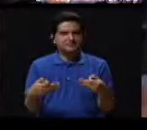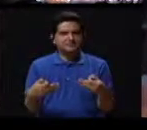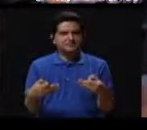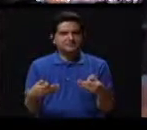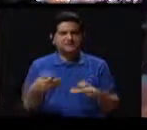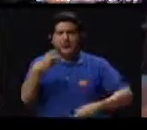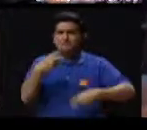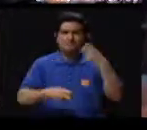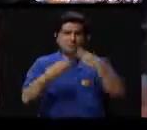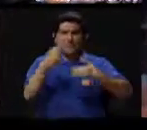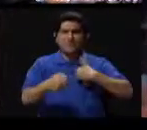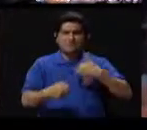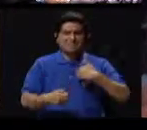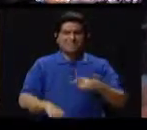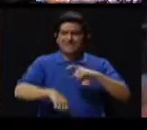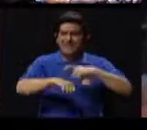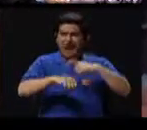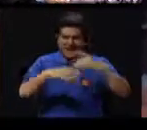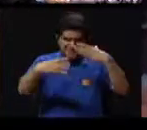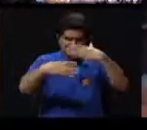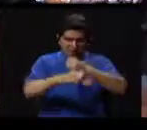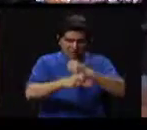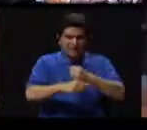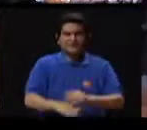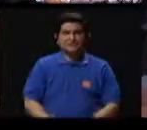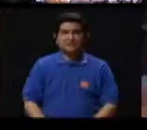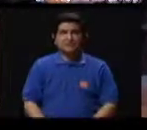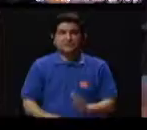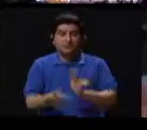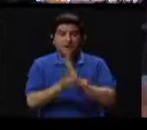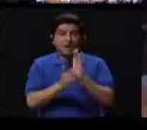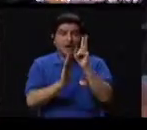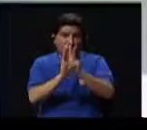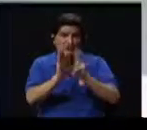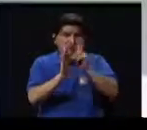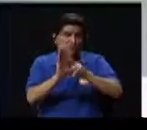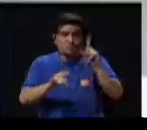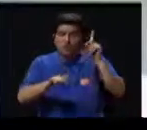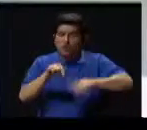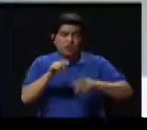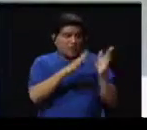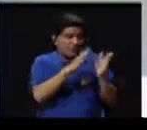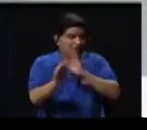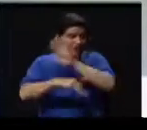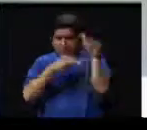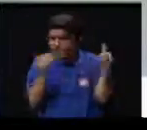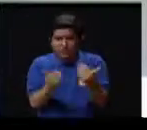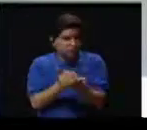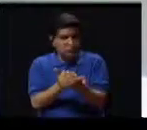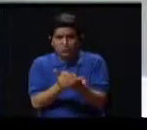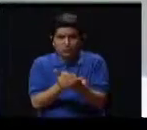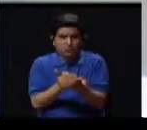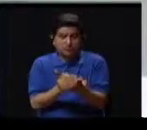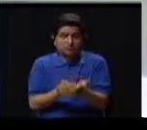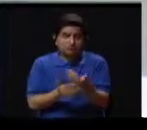digamos, por problemas que tuvimos de realización. Y como es un documental y hay cosas que no se pueden planear. Entonces, qué sé yo,